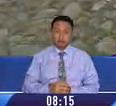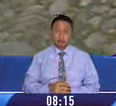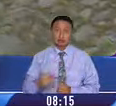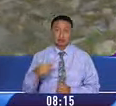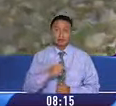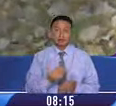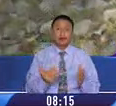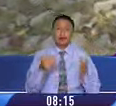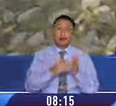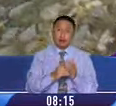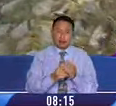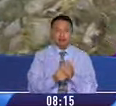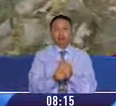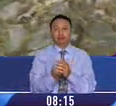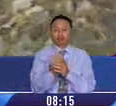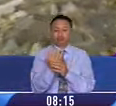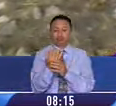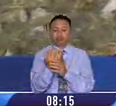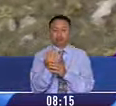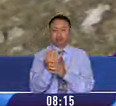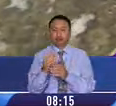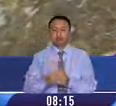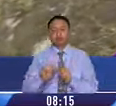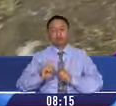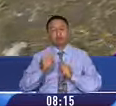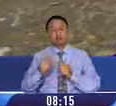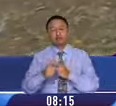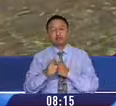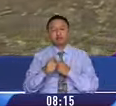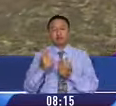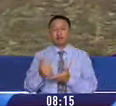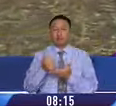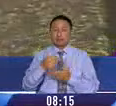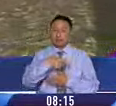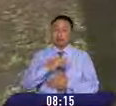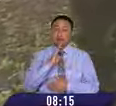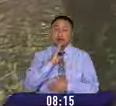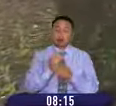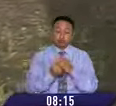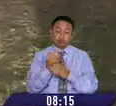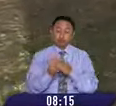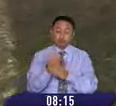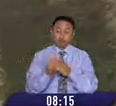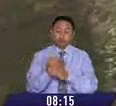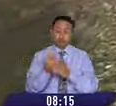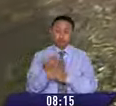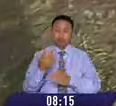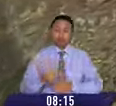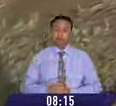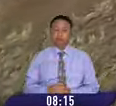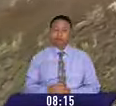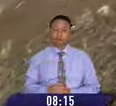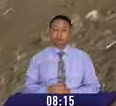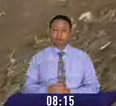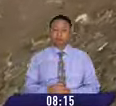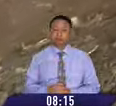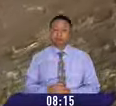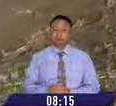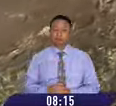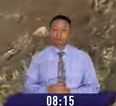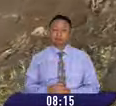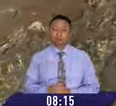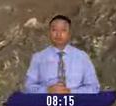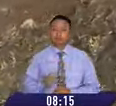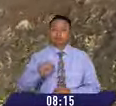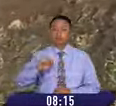empezó esto. Entonces esperemos que ya nos solucionen pronto esto, porque se está desperdiciando el líquido vital. Así es, mi señora. Sobre todo el líquido vital.